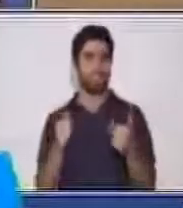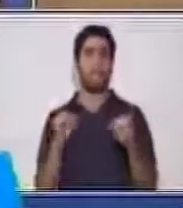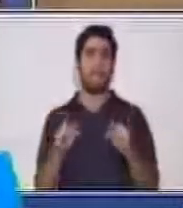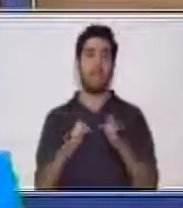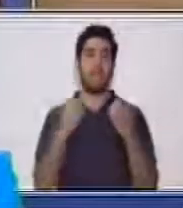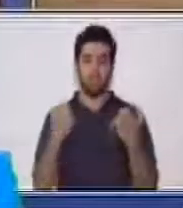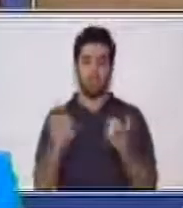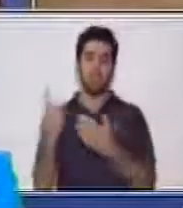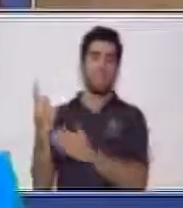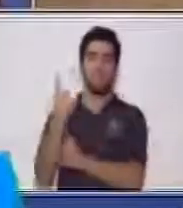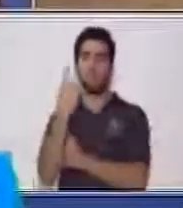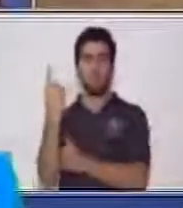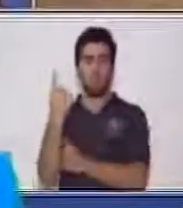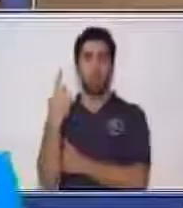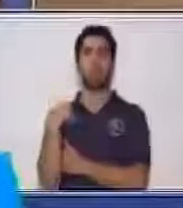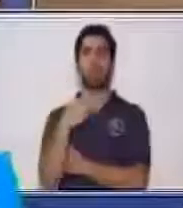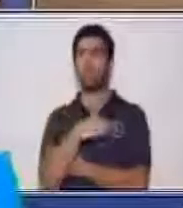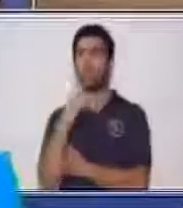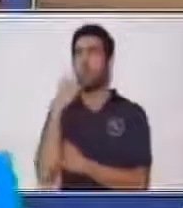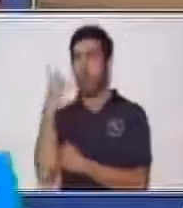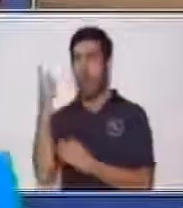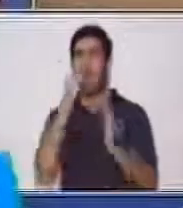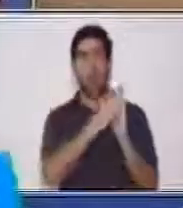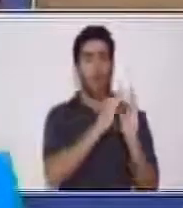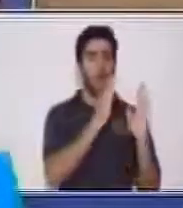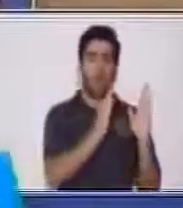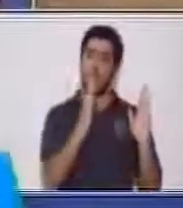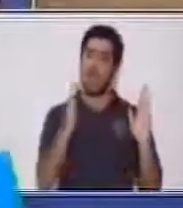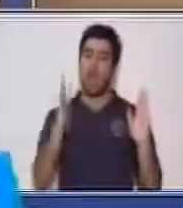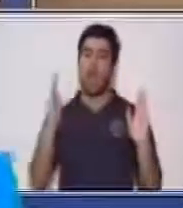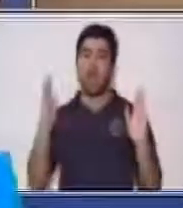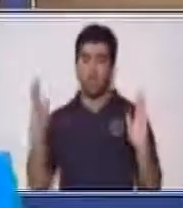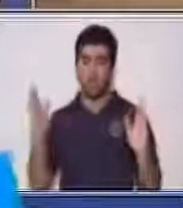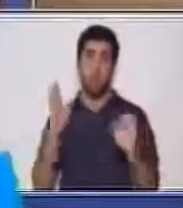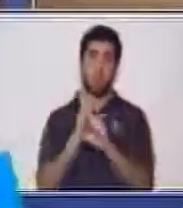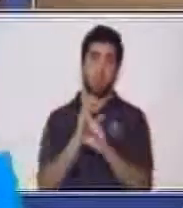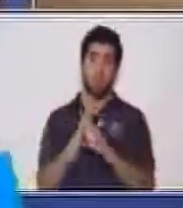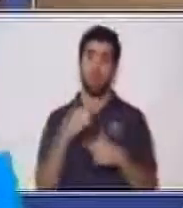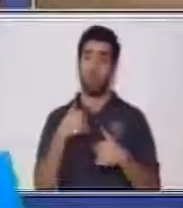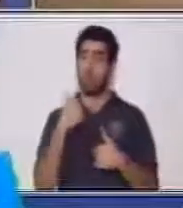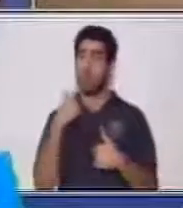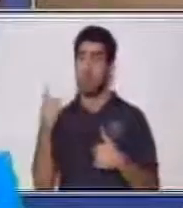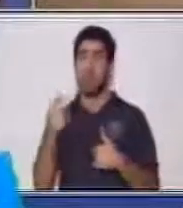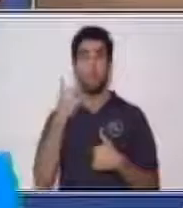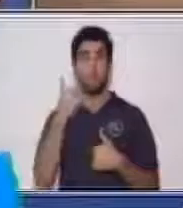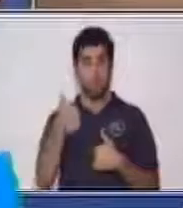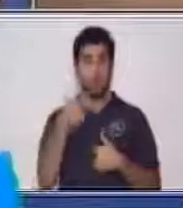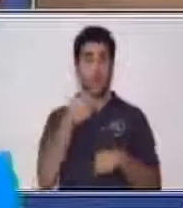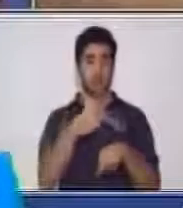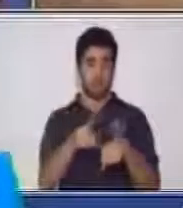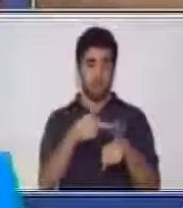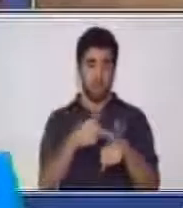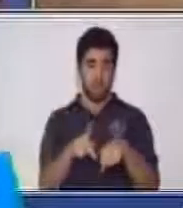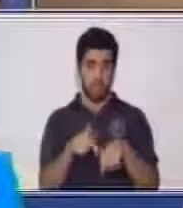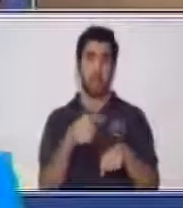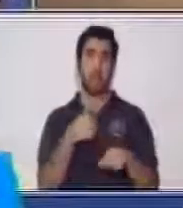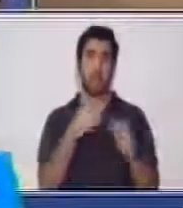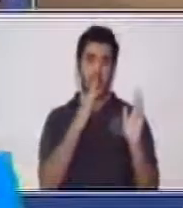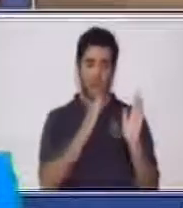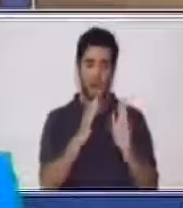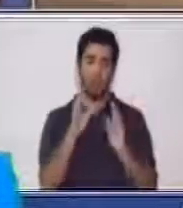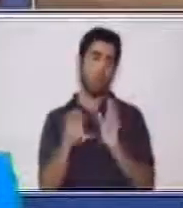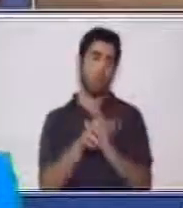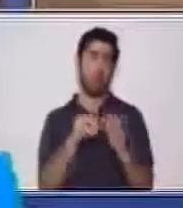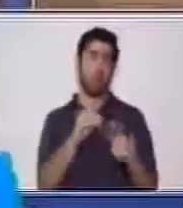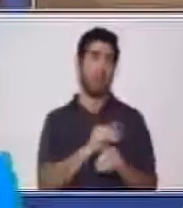importante que tengamos una secuencia. Si yo en la mañana digo buenas tardes, Entonces yo no llevo una secuencia lógica del diálogo